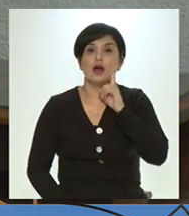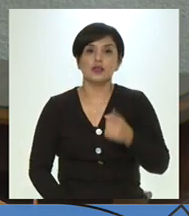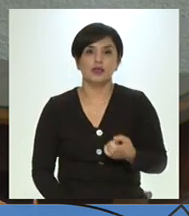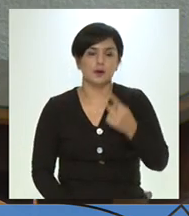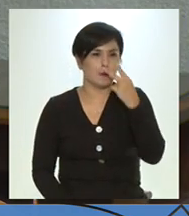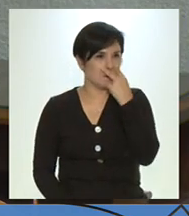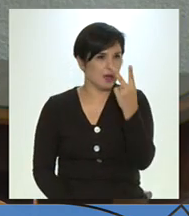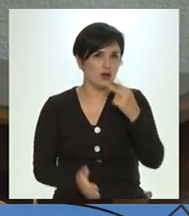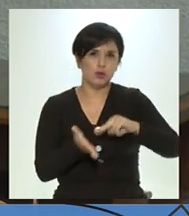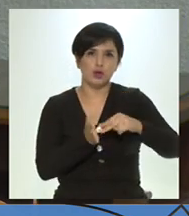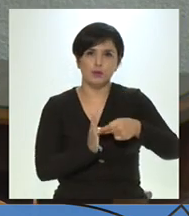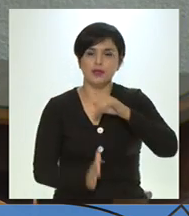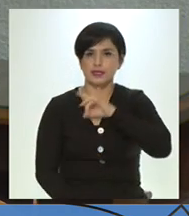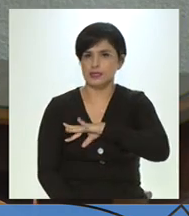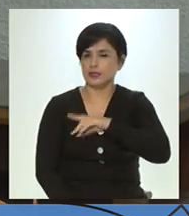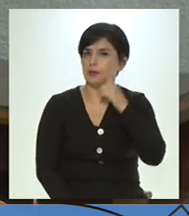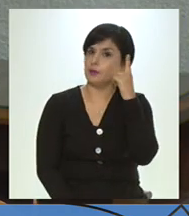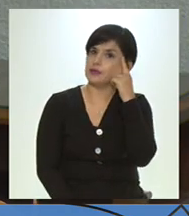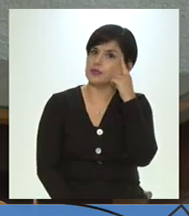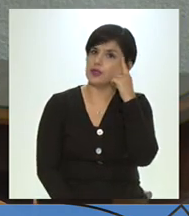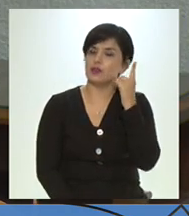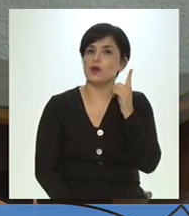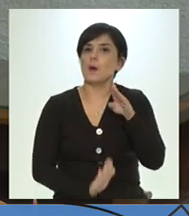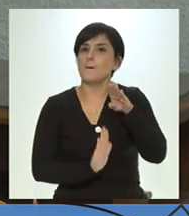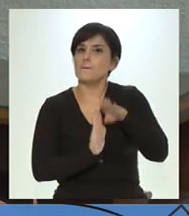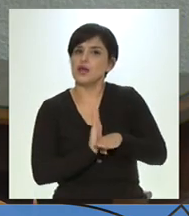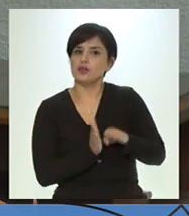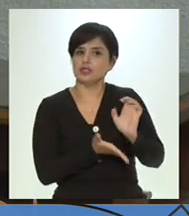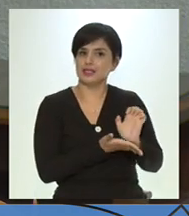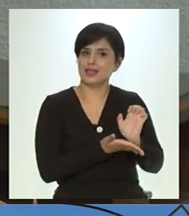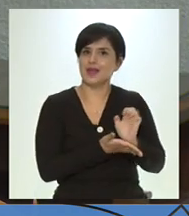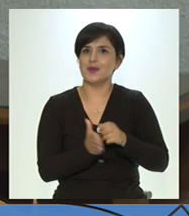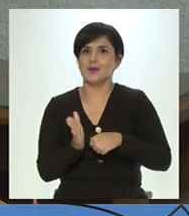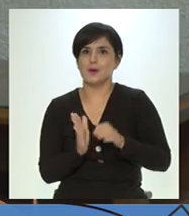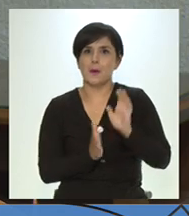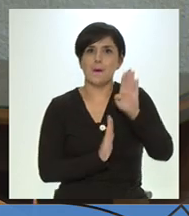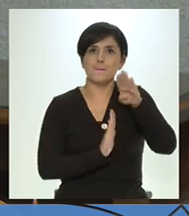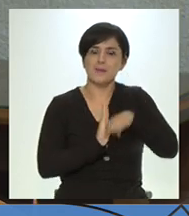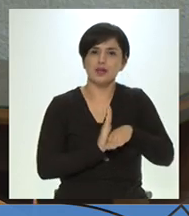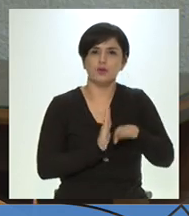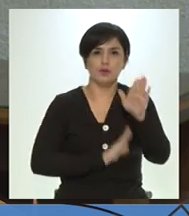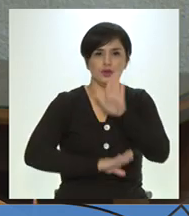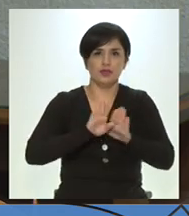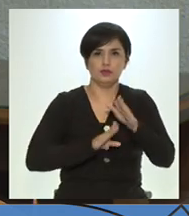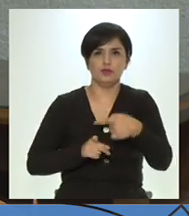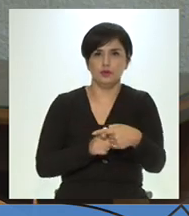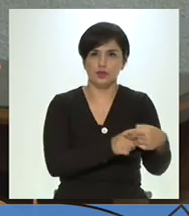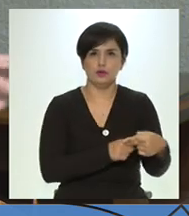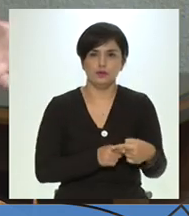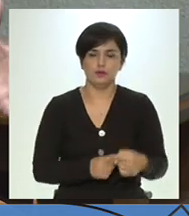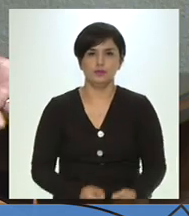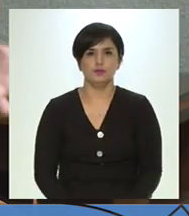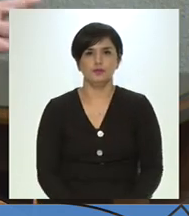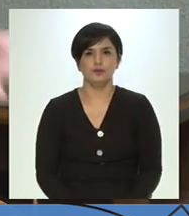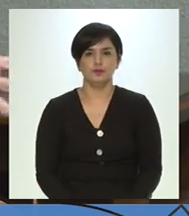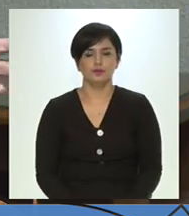los problemas de chile pensando en menos estado y menos protección social les pido que entiendan que el lucro de